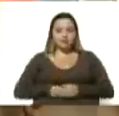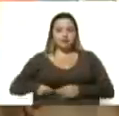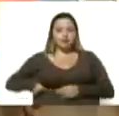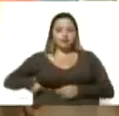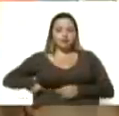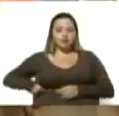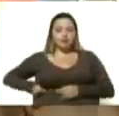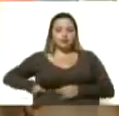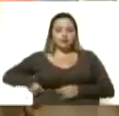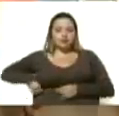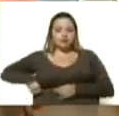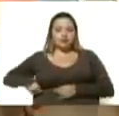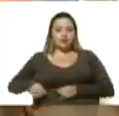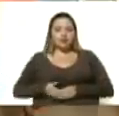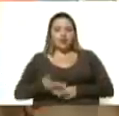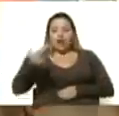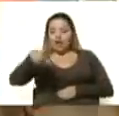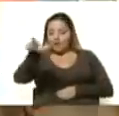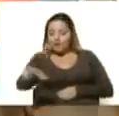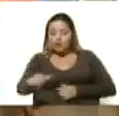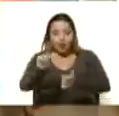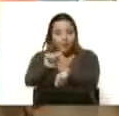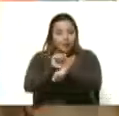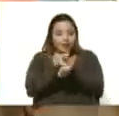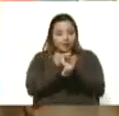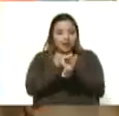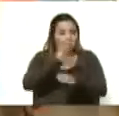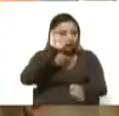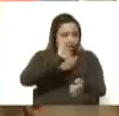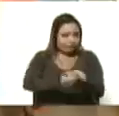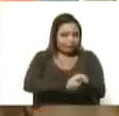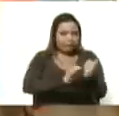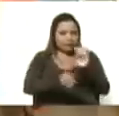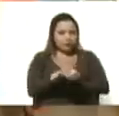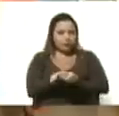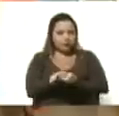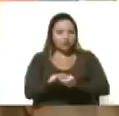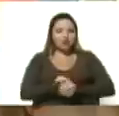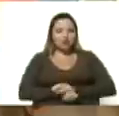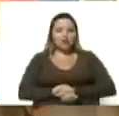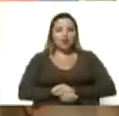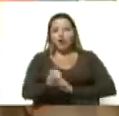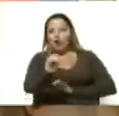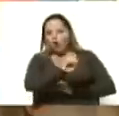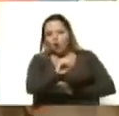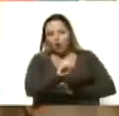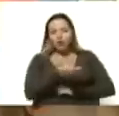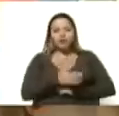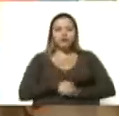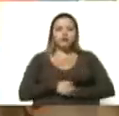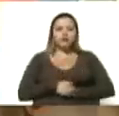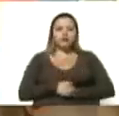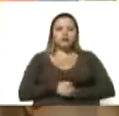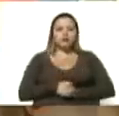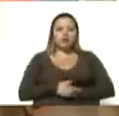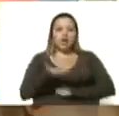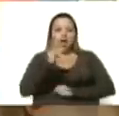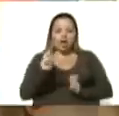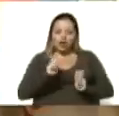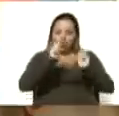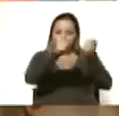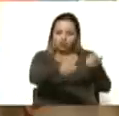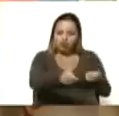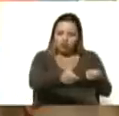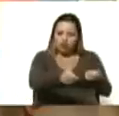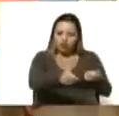acusa y priva de libertad, o acusa y otorga, en el caso que